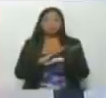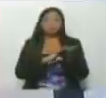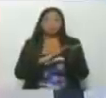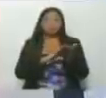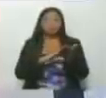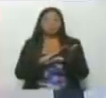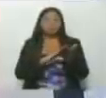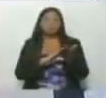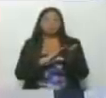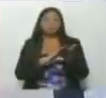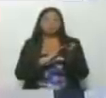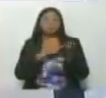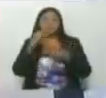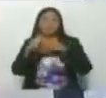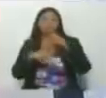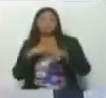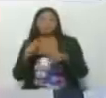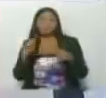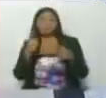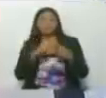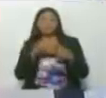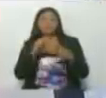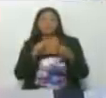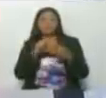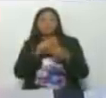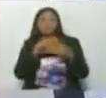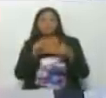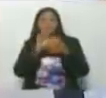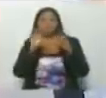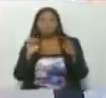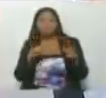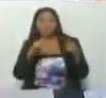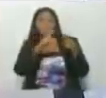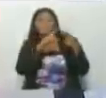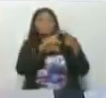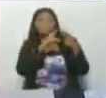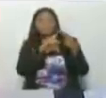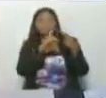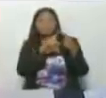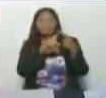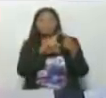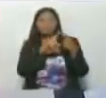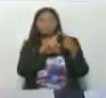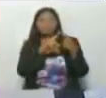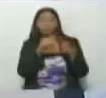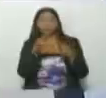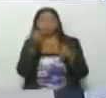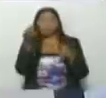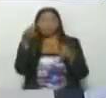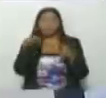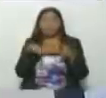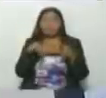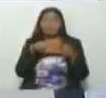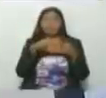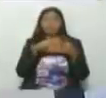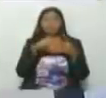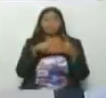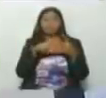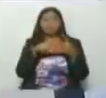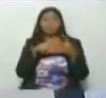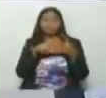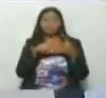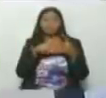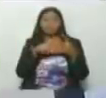fundamentales esenciales de primer orden en la primera línea número uno salario y en segundo lugar